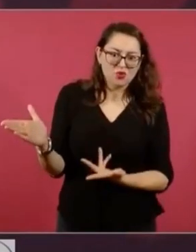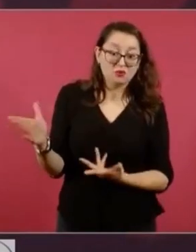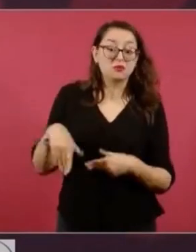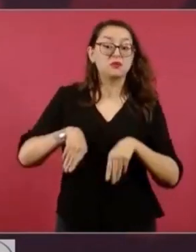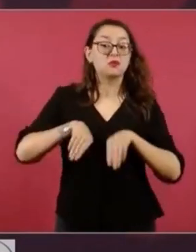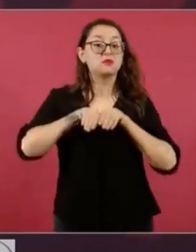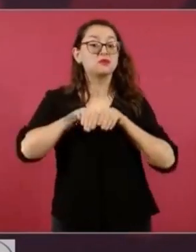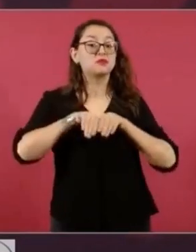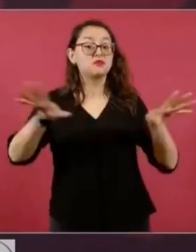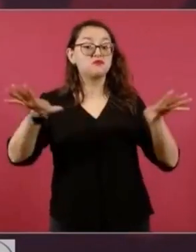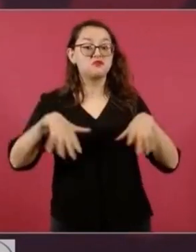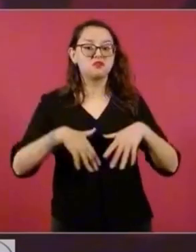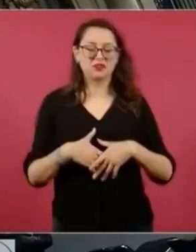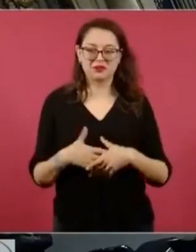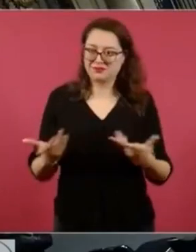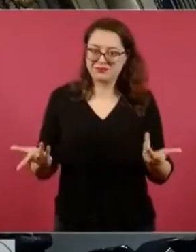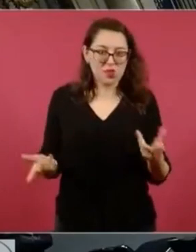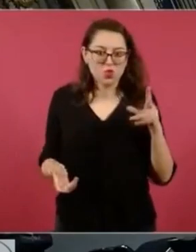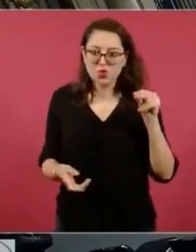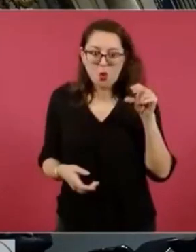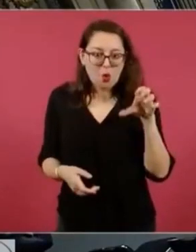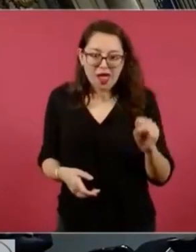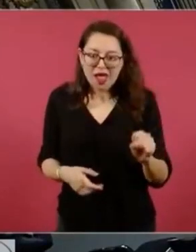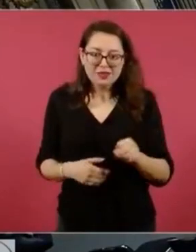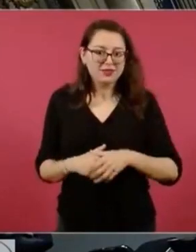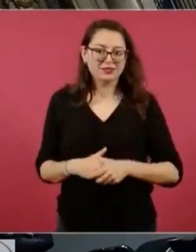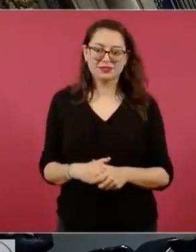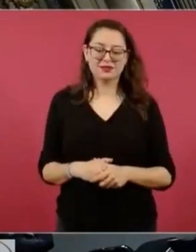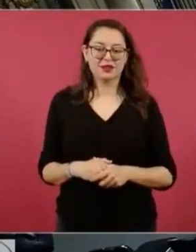A ver, pon lo de Andrés,